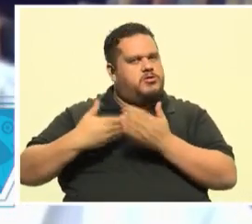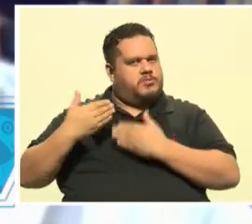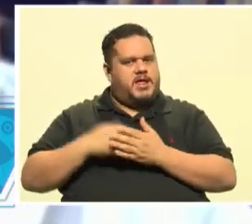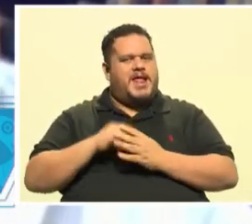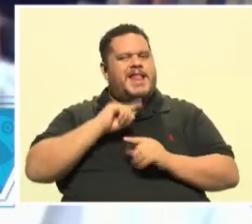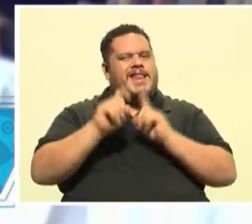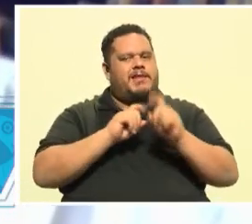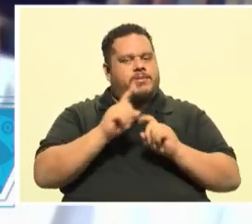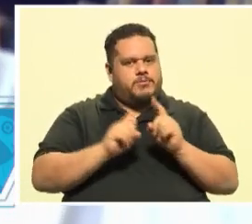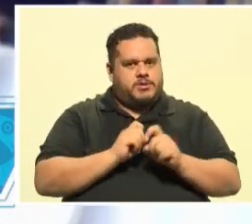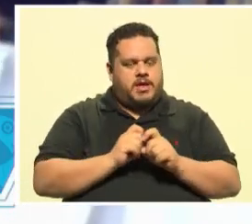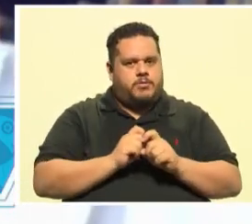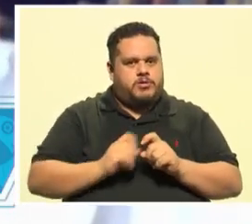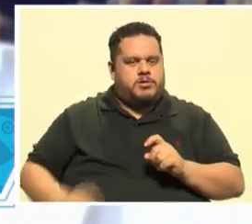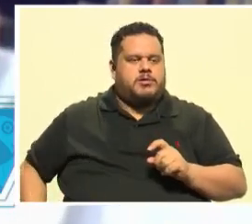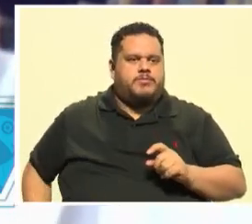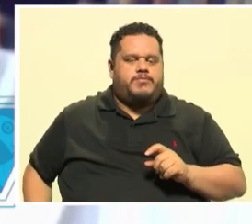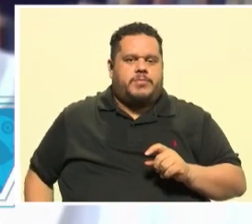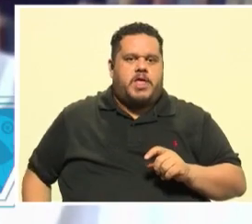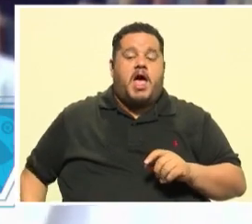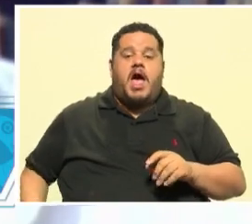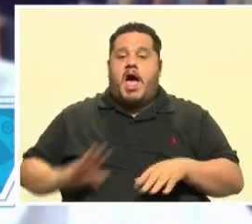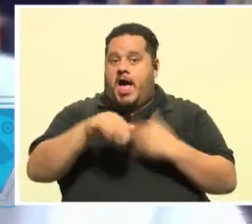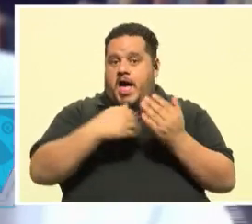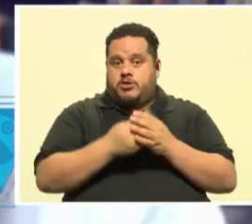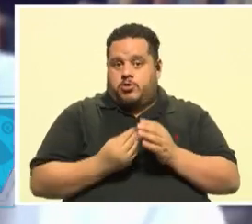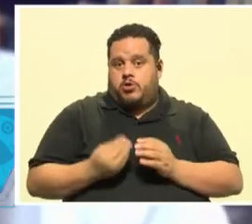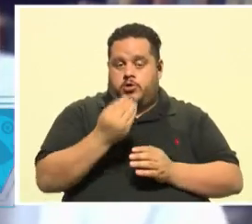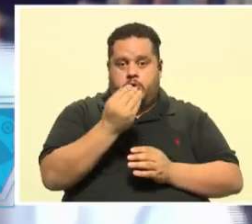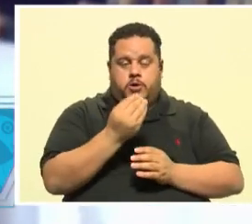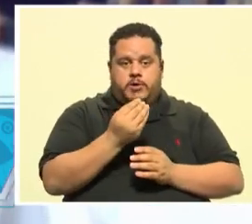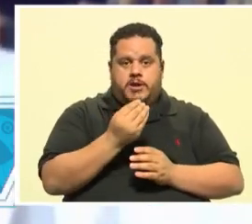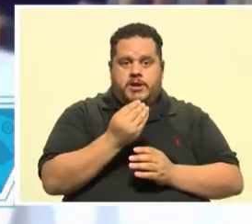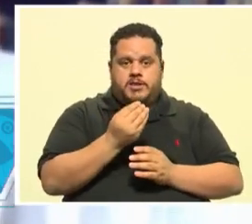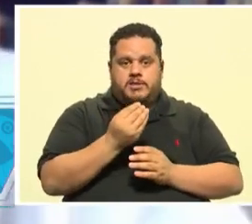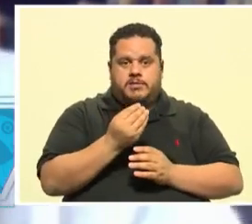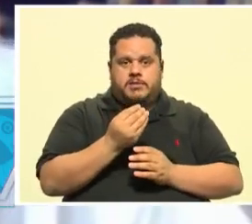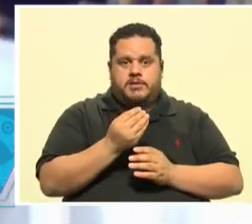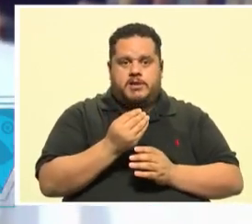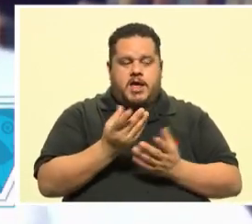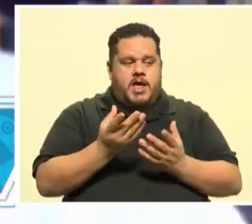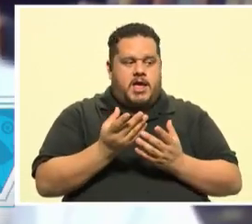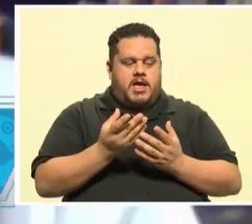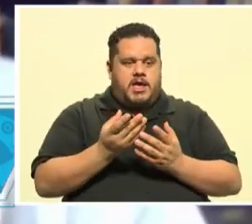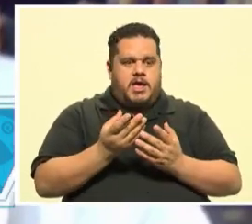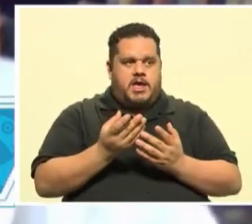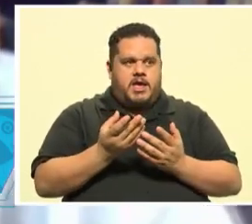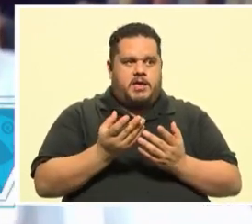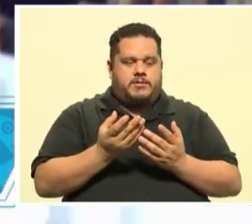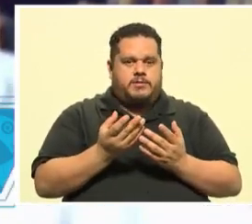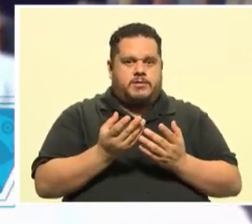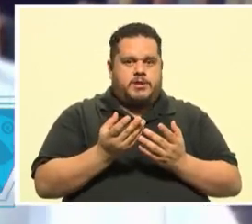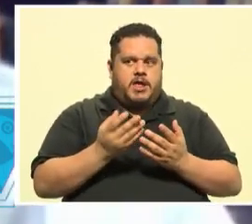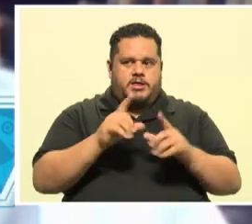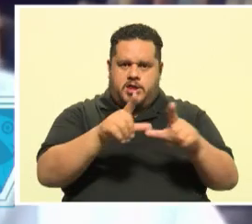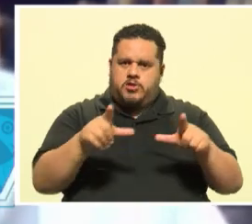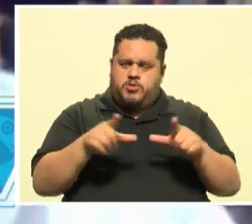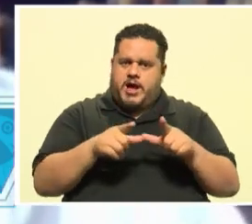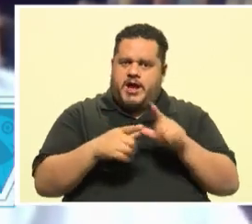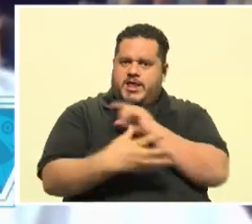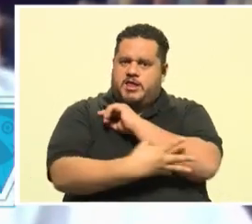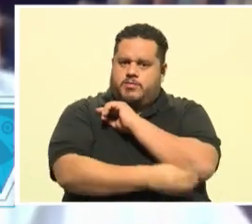quisiera colocar, que no podemos perder de vista, porque con eso empezamos este año, es que hay elecciones en noviembre en los Estados Unidos. Y